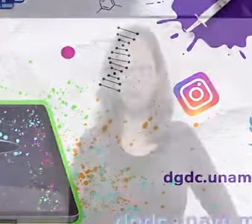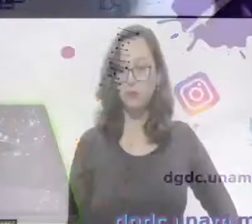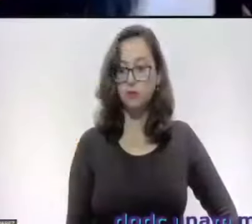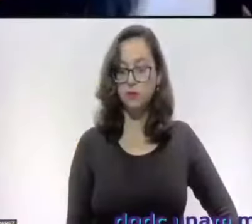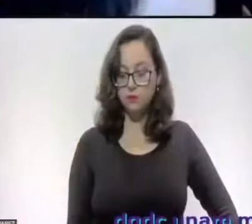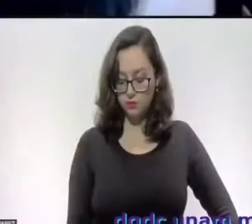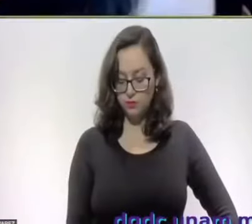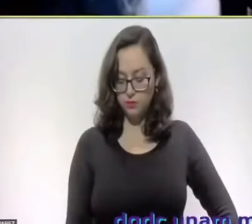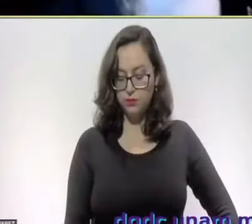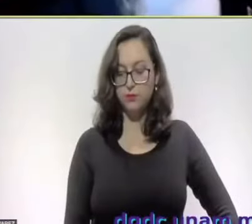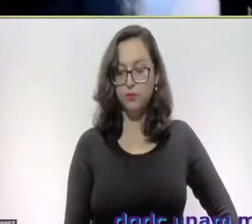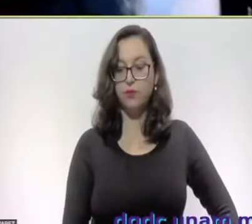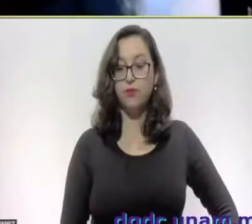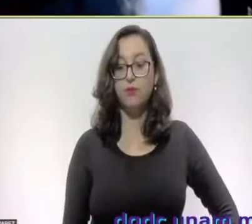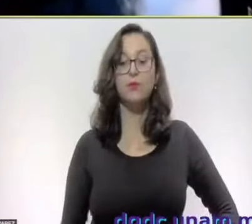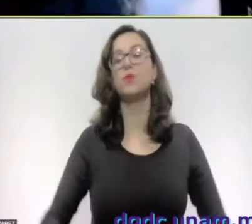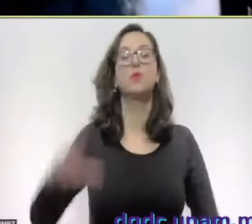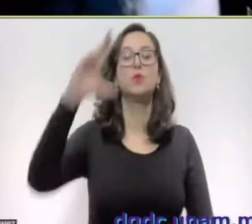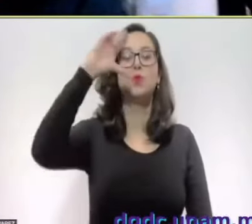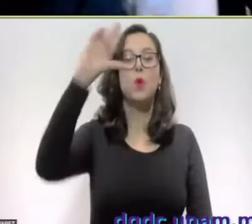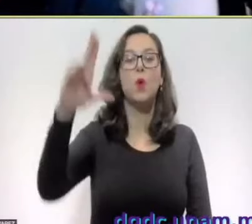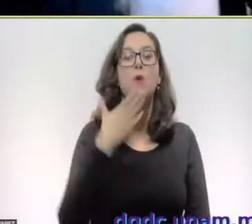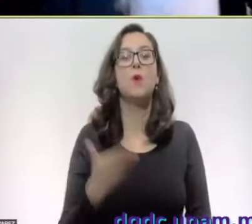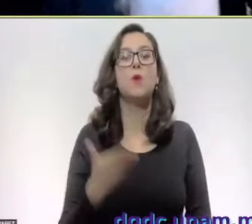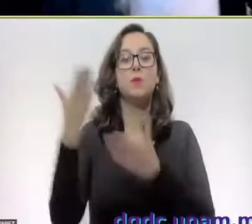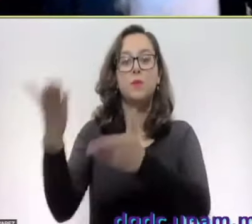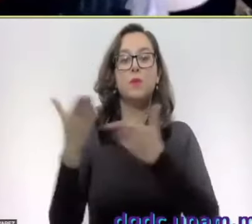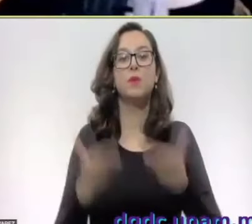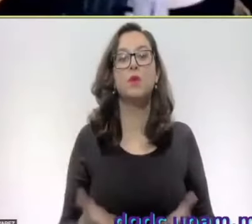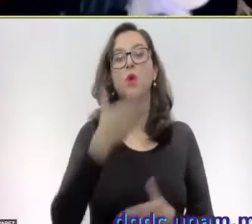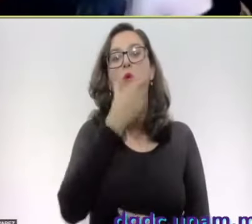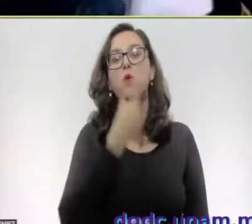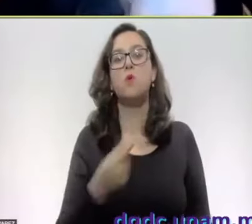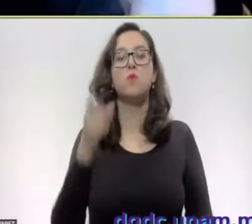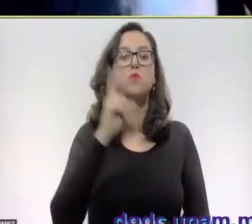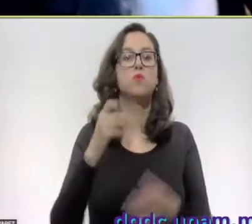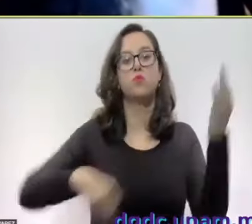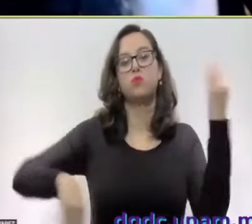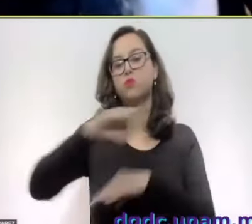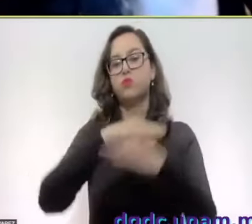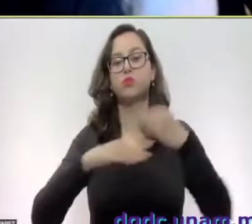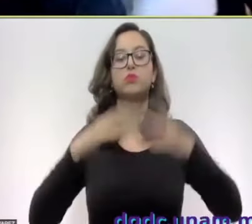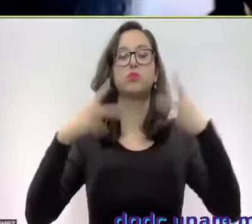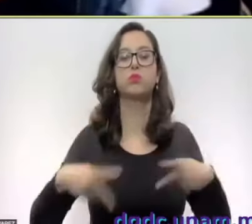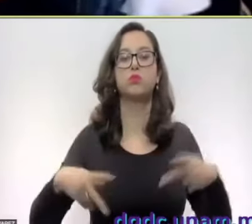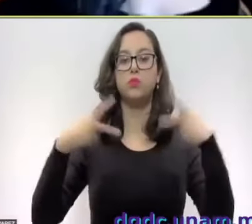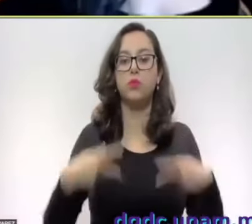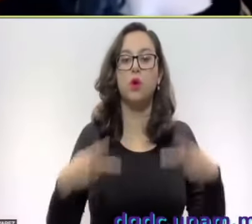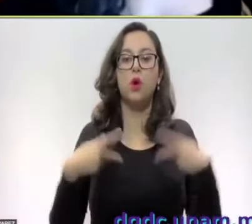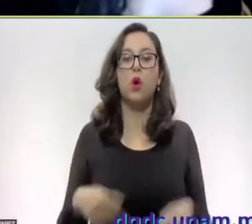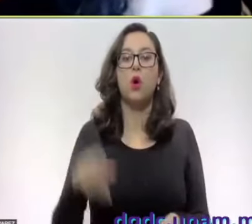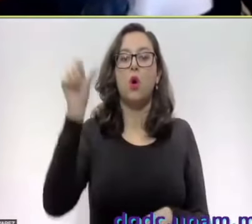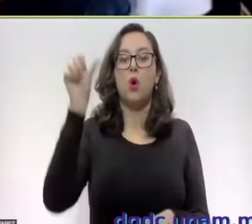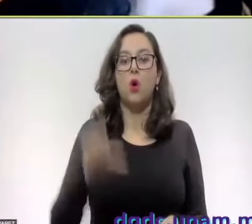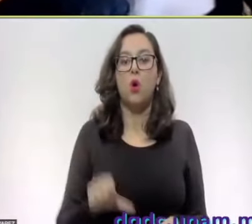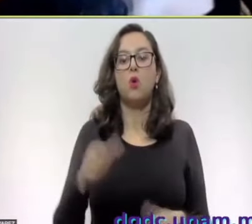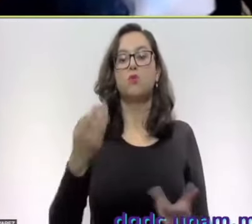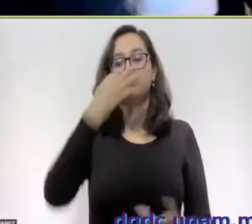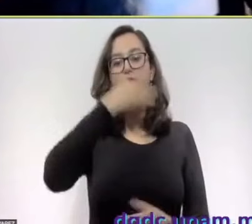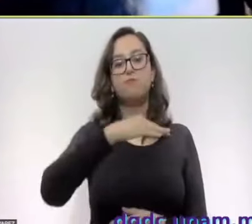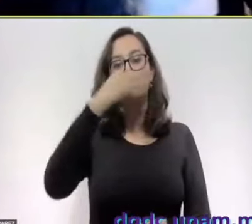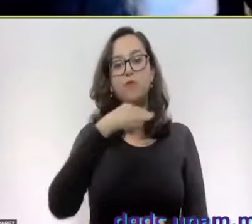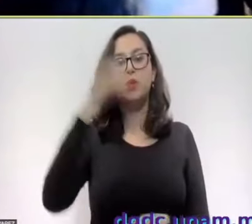Hola, bienvenidos, bienvenidas, bienvenides a esta fiesta de las ciencias y las humanidades. Me